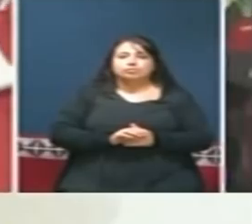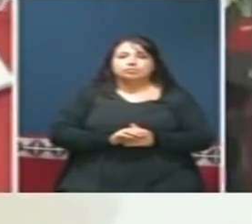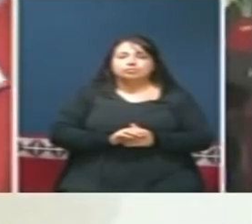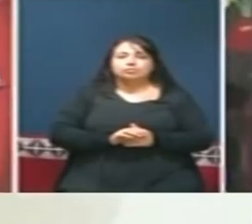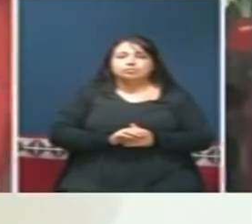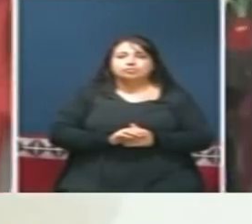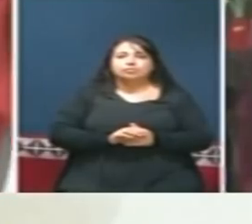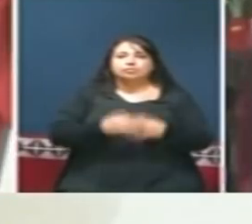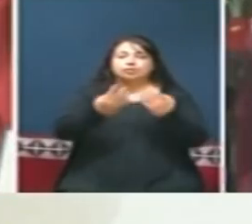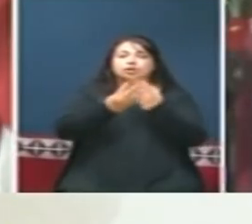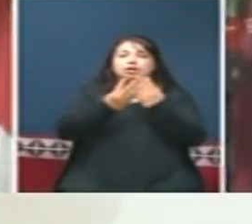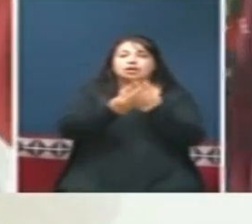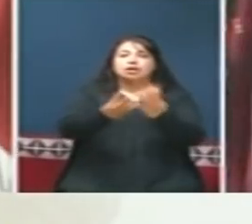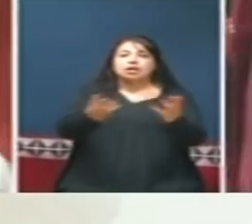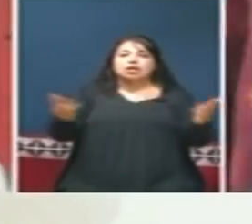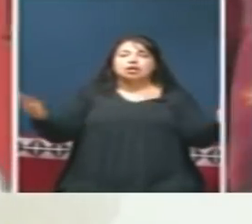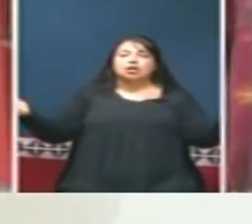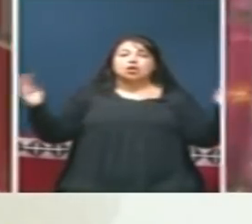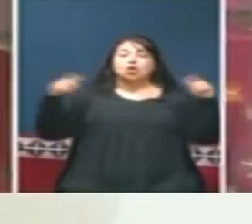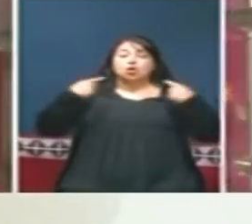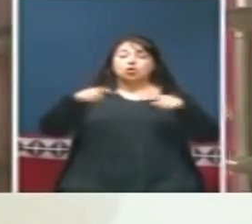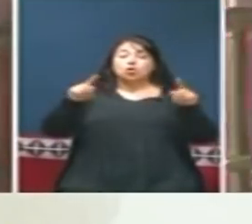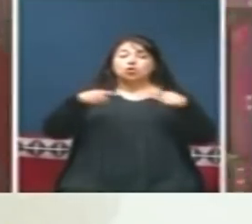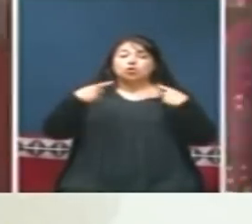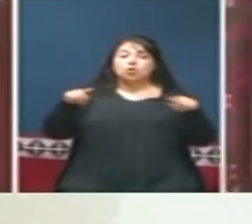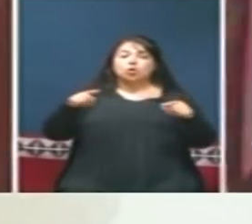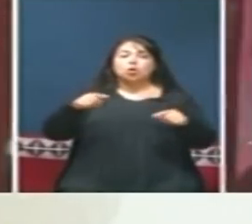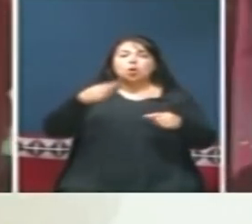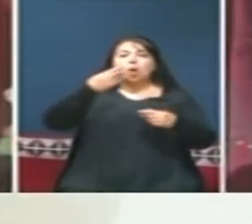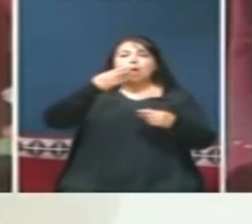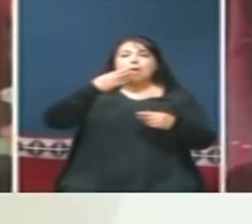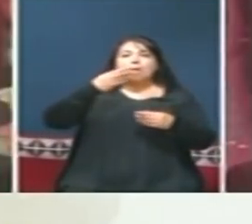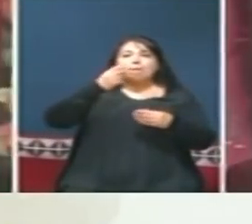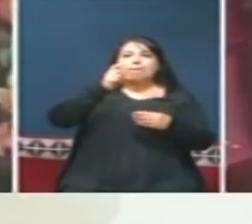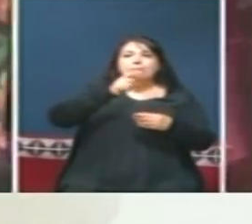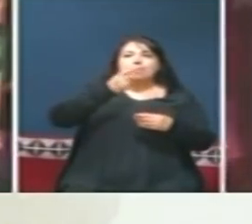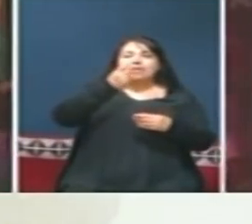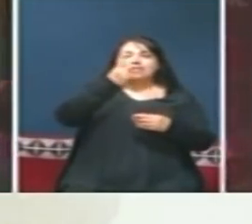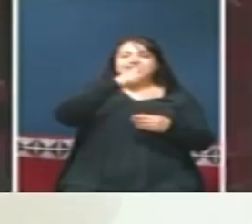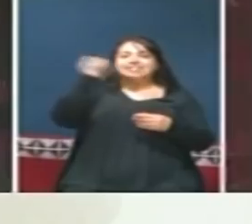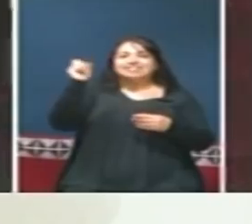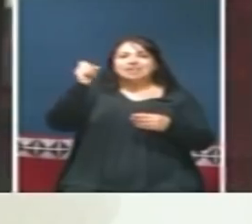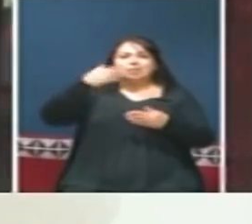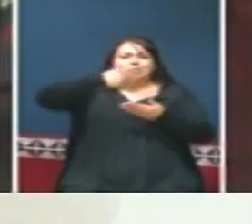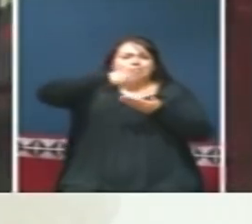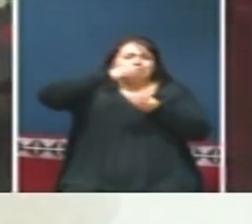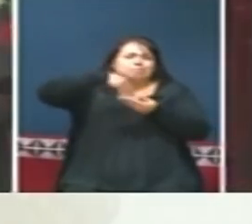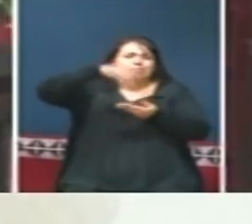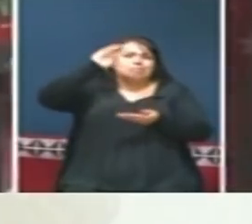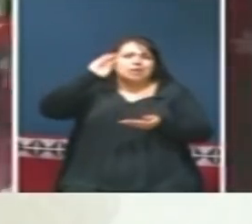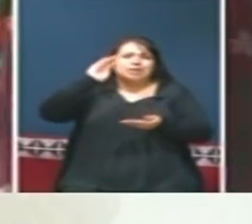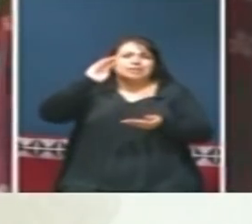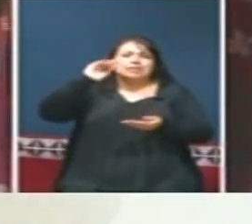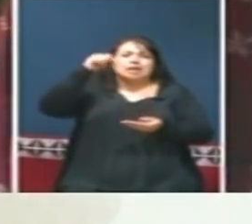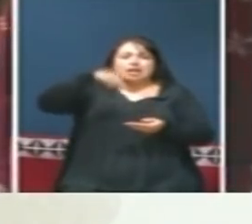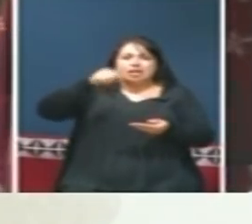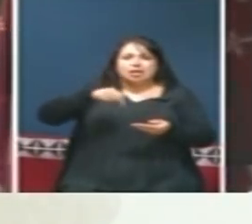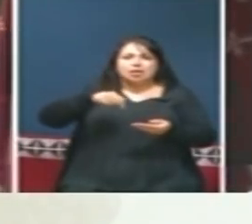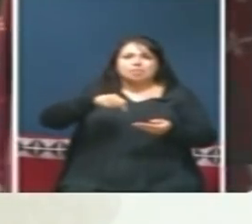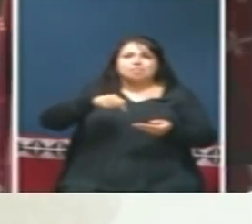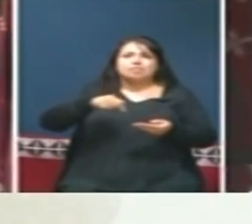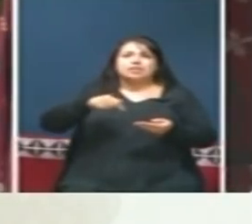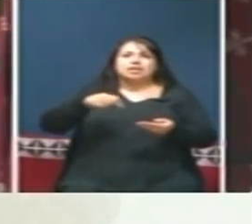El coro que anima está conformado por más de 100 personas, artistas locales de nuestra provincia.